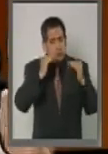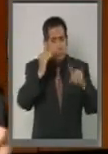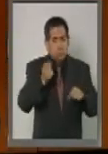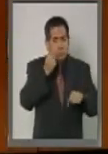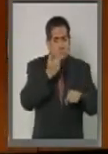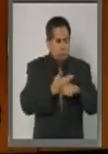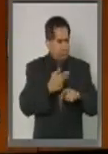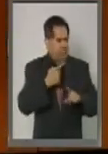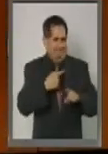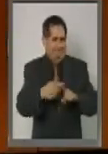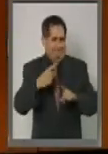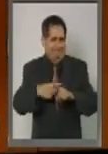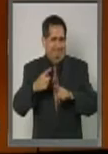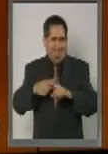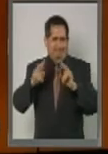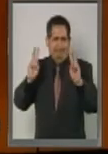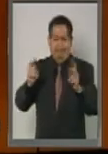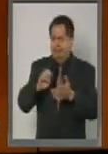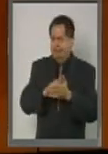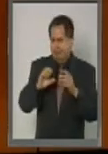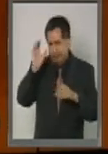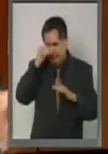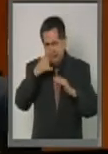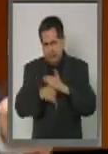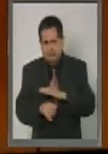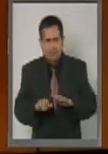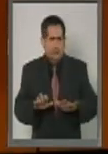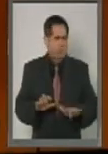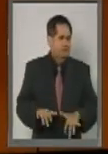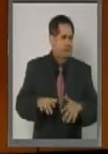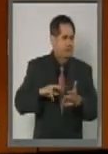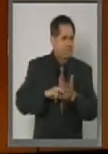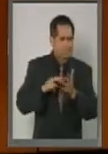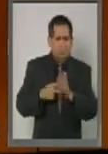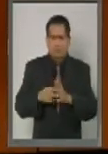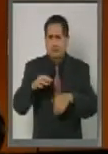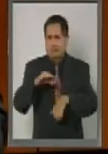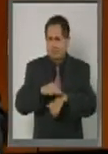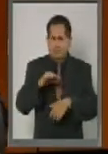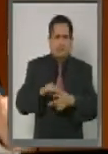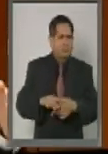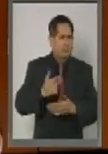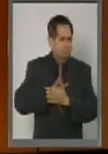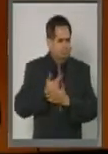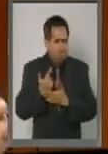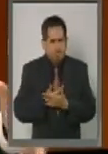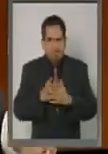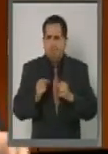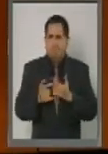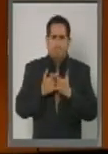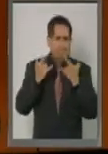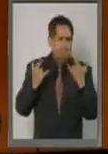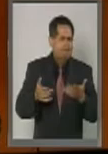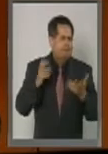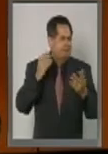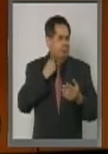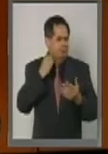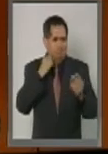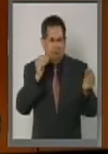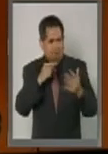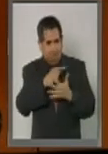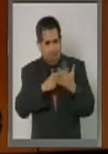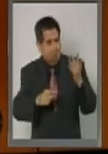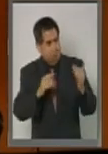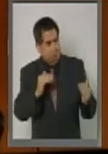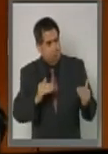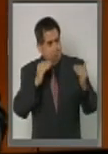materias tan diversas como las ciencias computacionales, la ingeniería, la medicina, la contabilidad, la historia o el derecho,